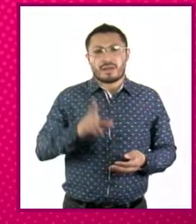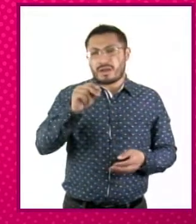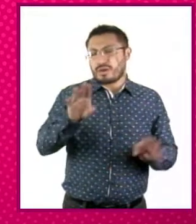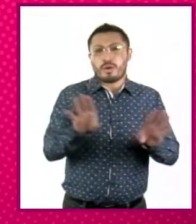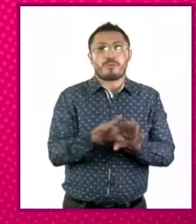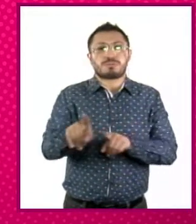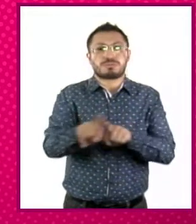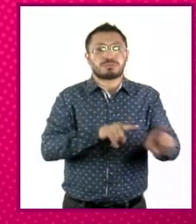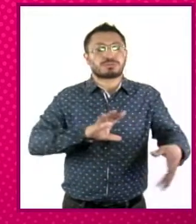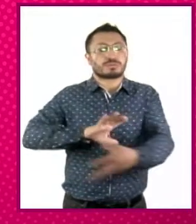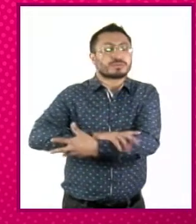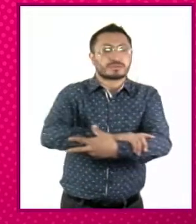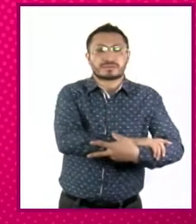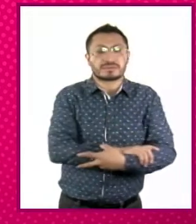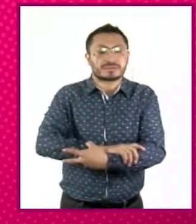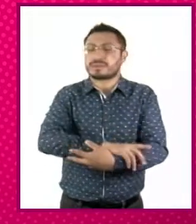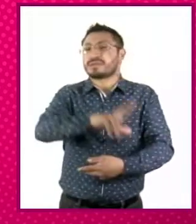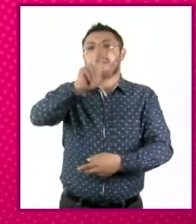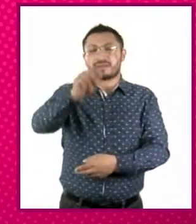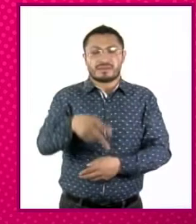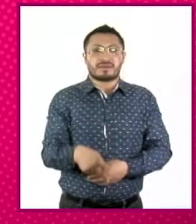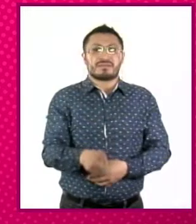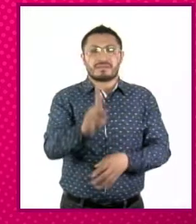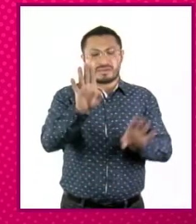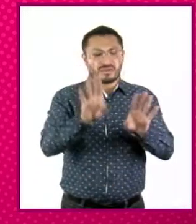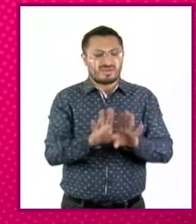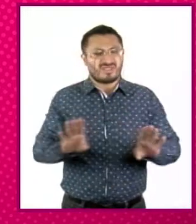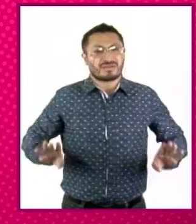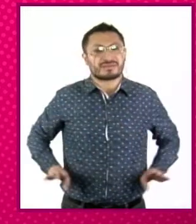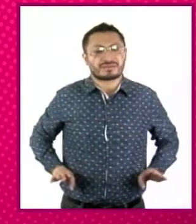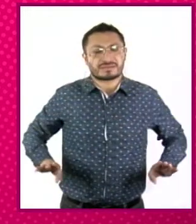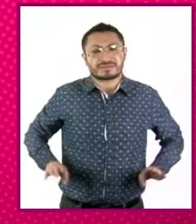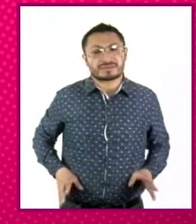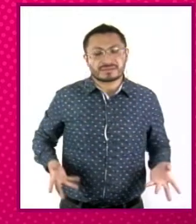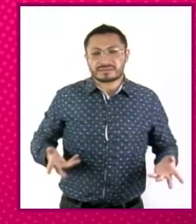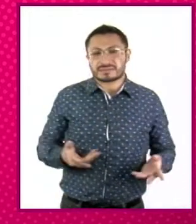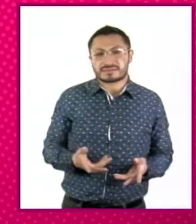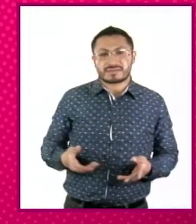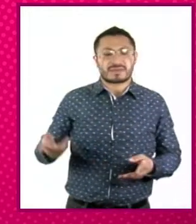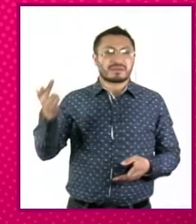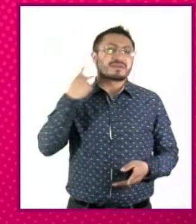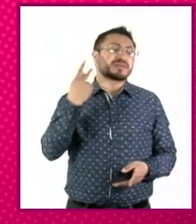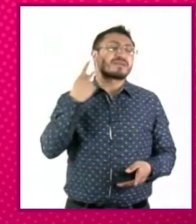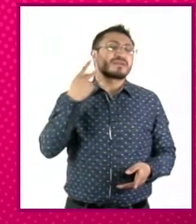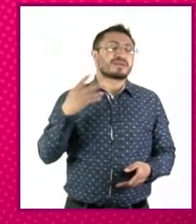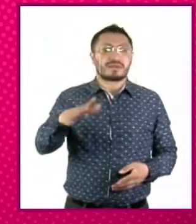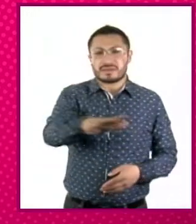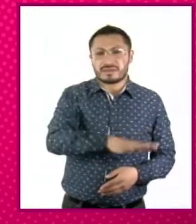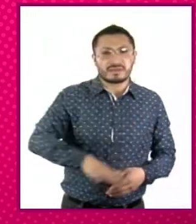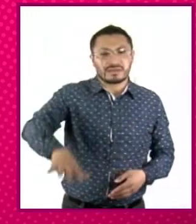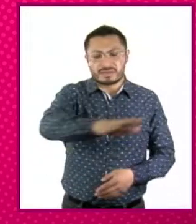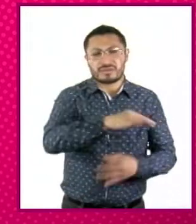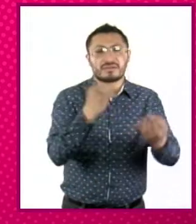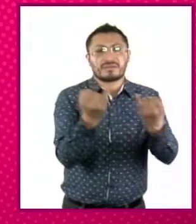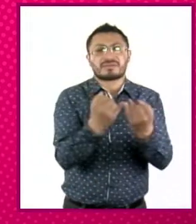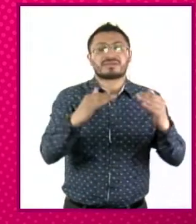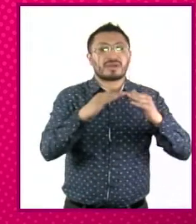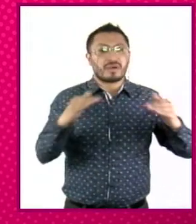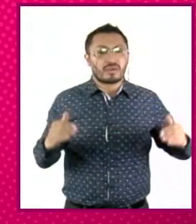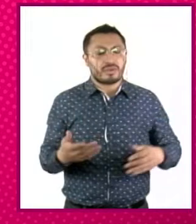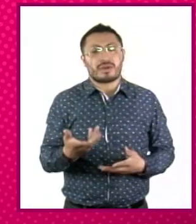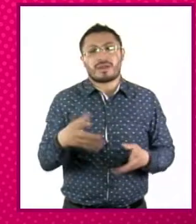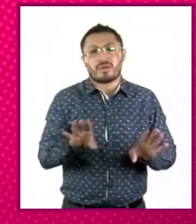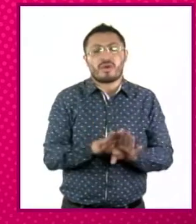hermanamiento, pero sí una condición, por lo menos política, que busca la igualdad, una